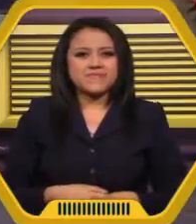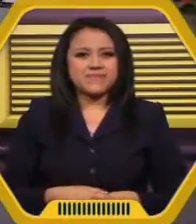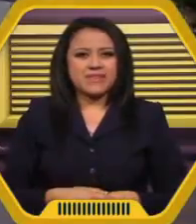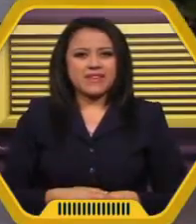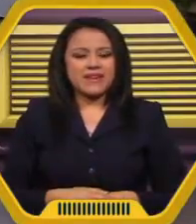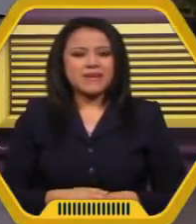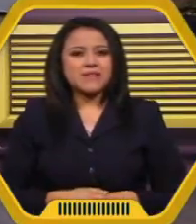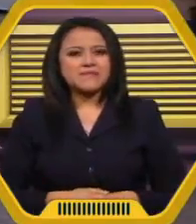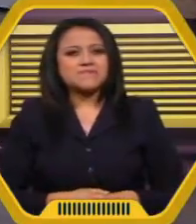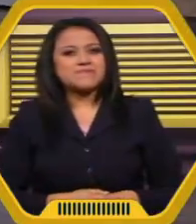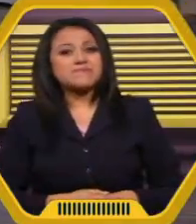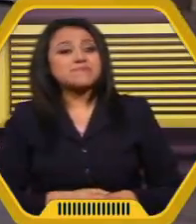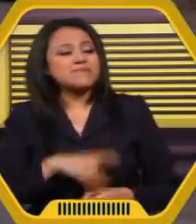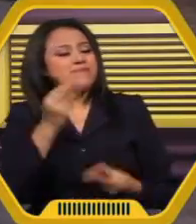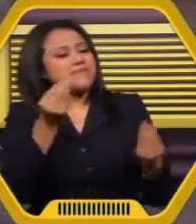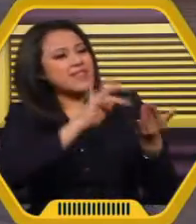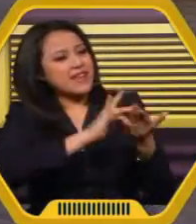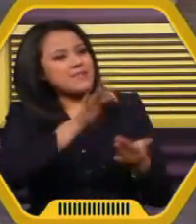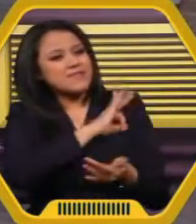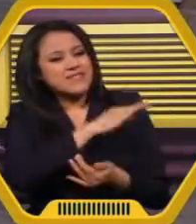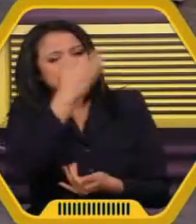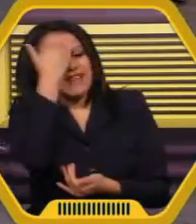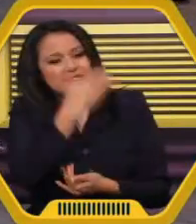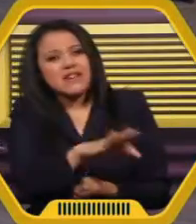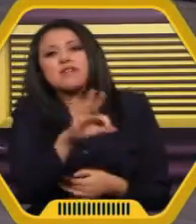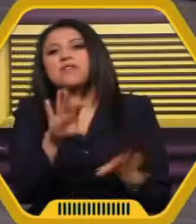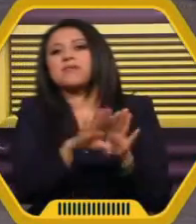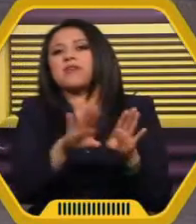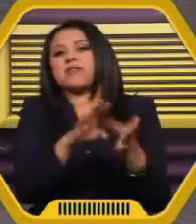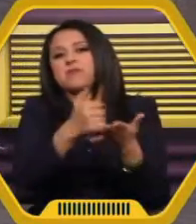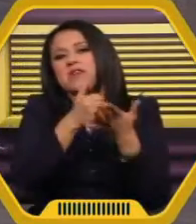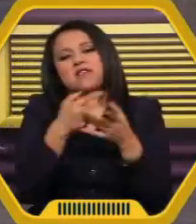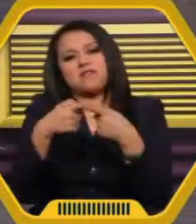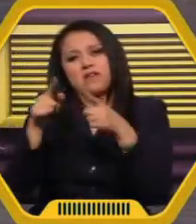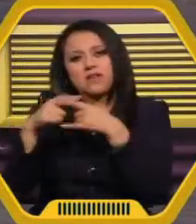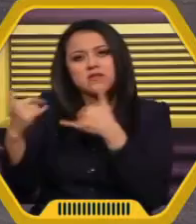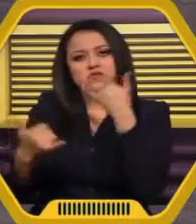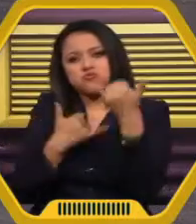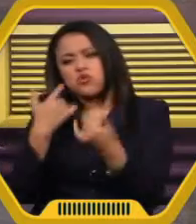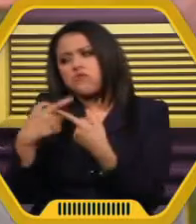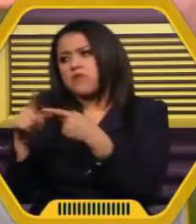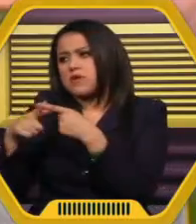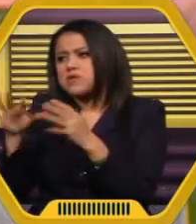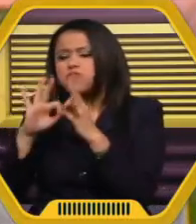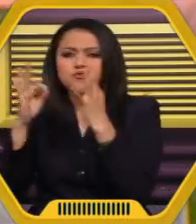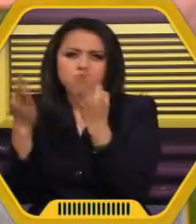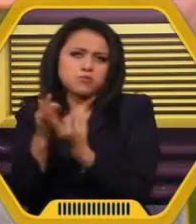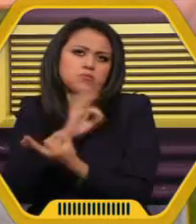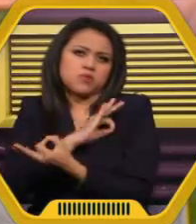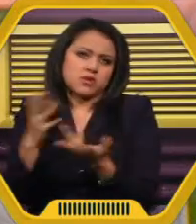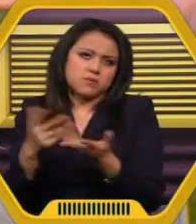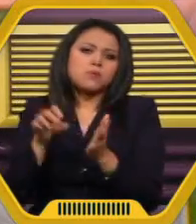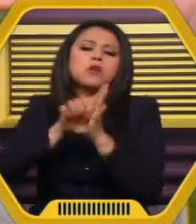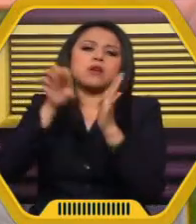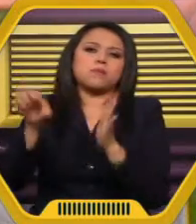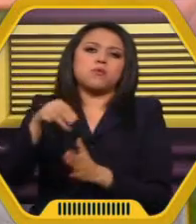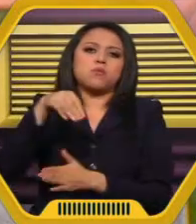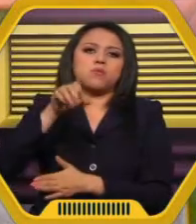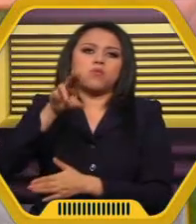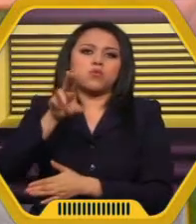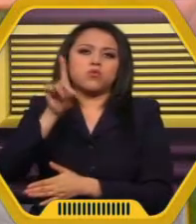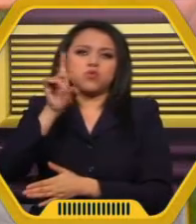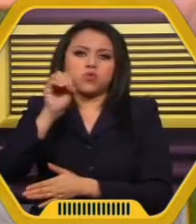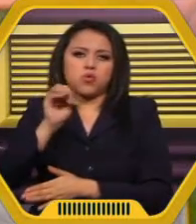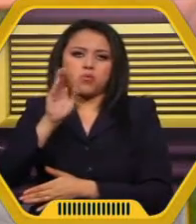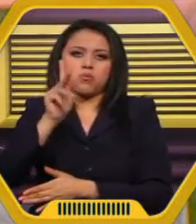Pues muchísimas gracias, ya lo saben, pueden ayudar y no solamente con juguetes, pueden colaborar de alguna otra forma, así como lo está haciendo Mundo Puff.